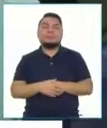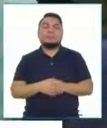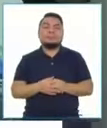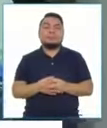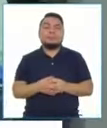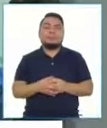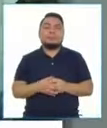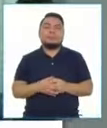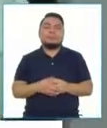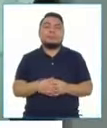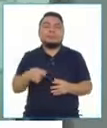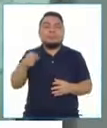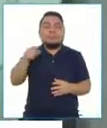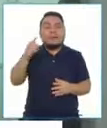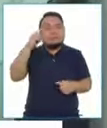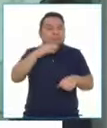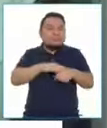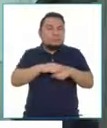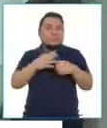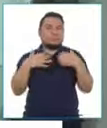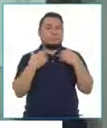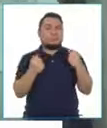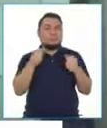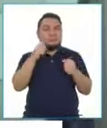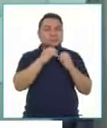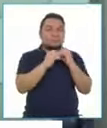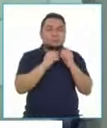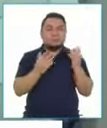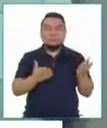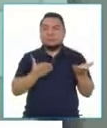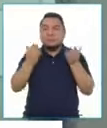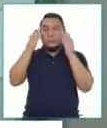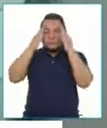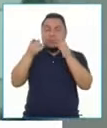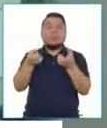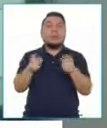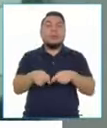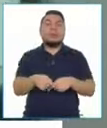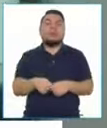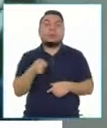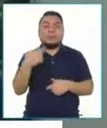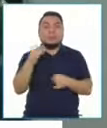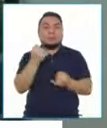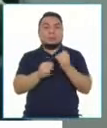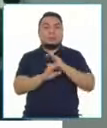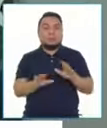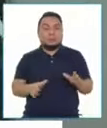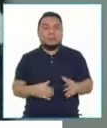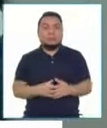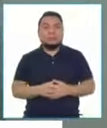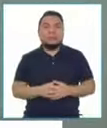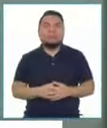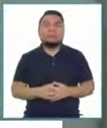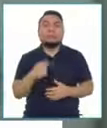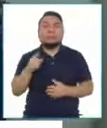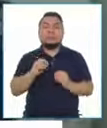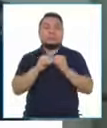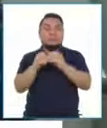salud apunta a, una vez que se concluye